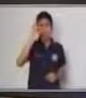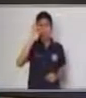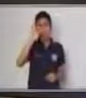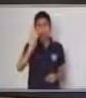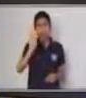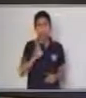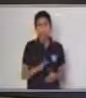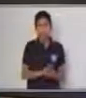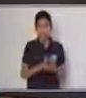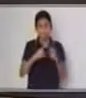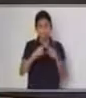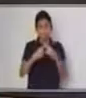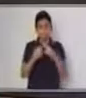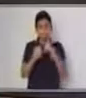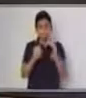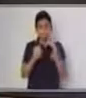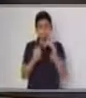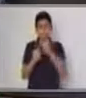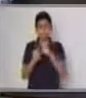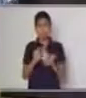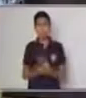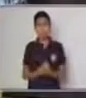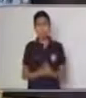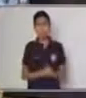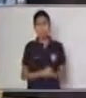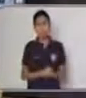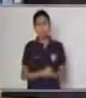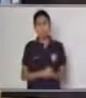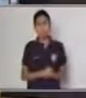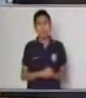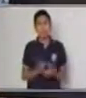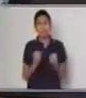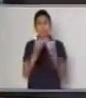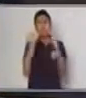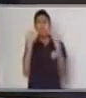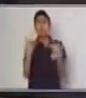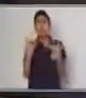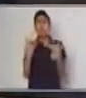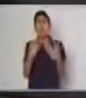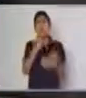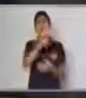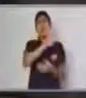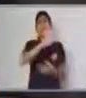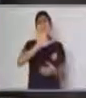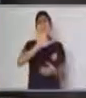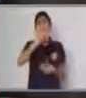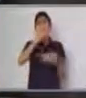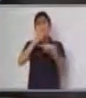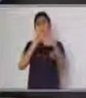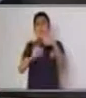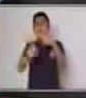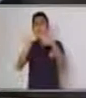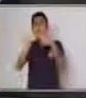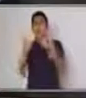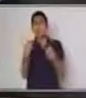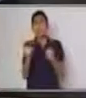Entonces vamos a empezar con el 3. ¿Cuánto es 45 dividido